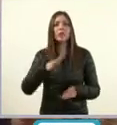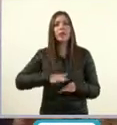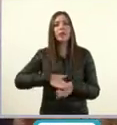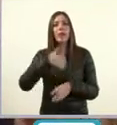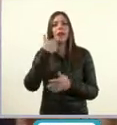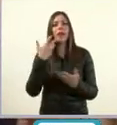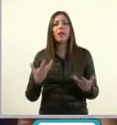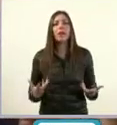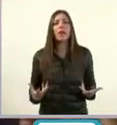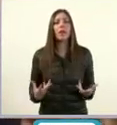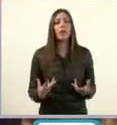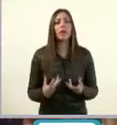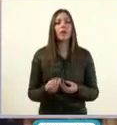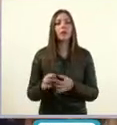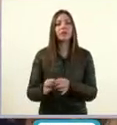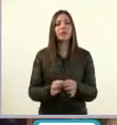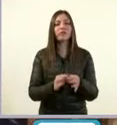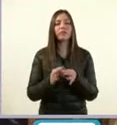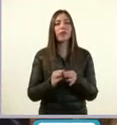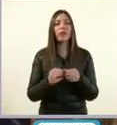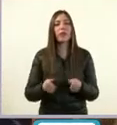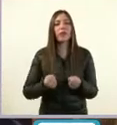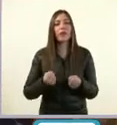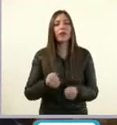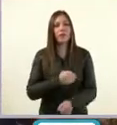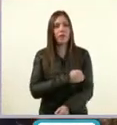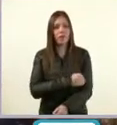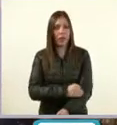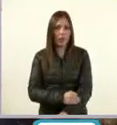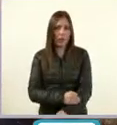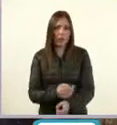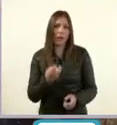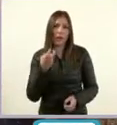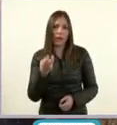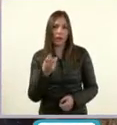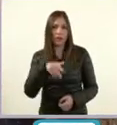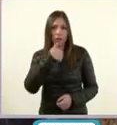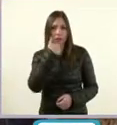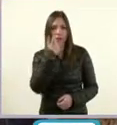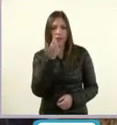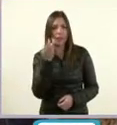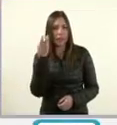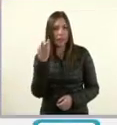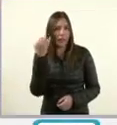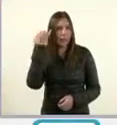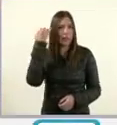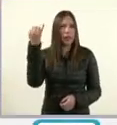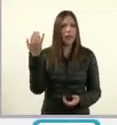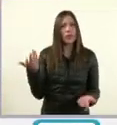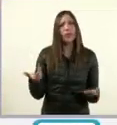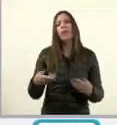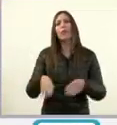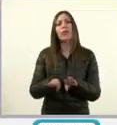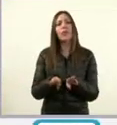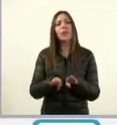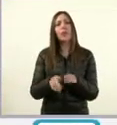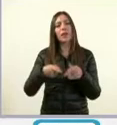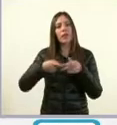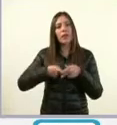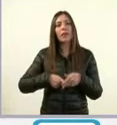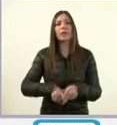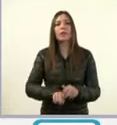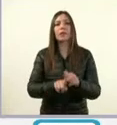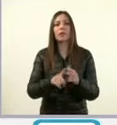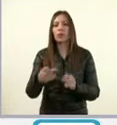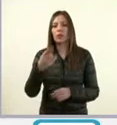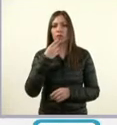unión familiar O sea, en también, esto ¿no? está porque es una celebración también de la Sagrada Familia. ¿Y Es cómo una nace espera de entonces? familia. O sea, ¿cómo nace el empezar